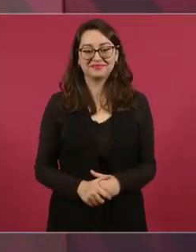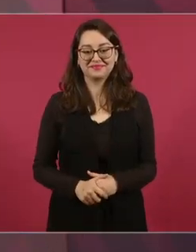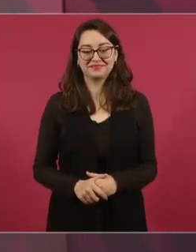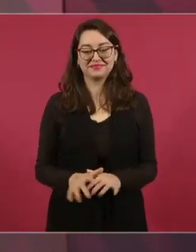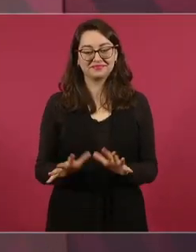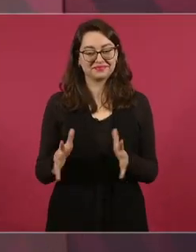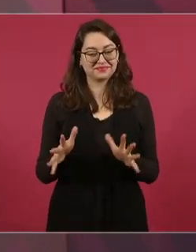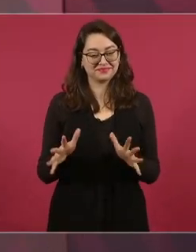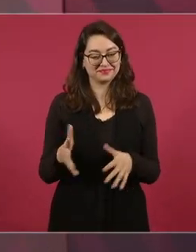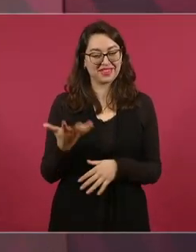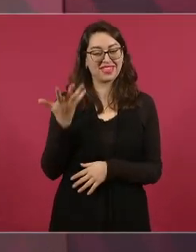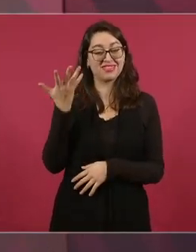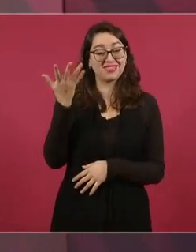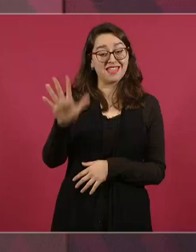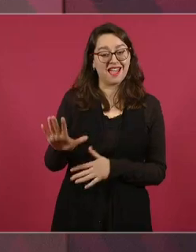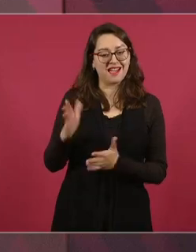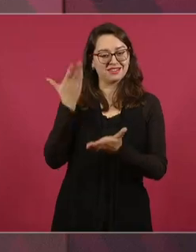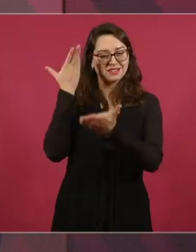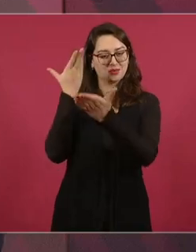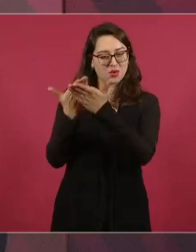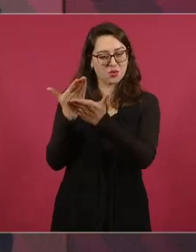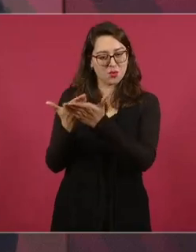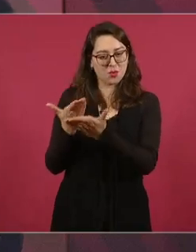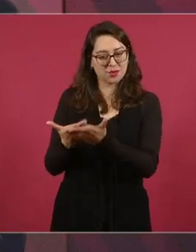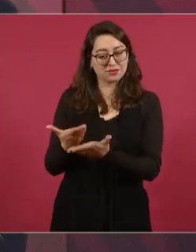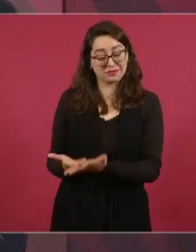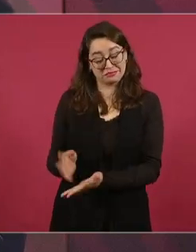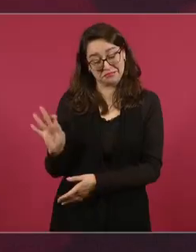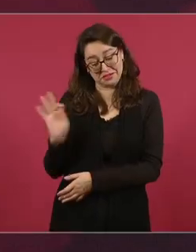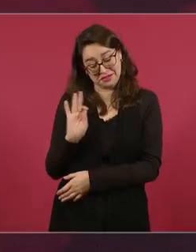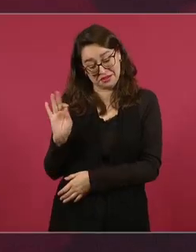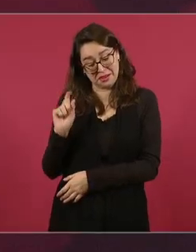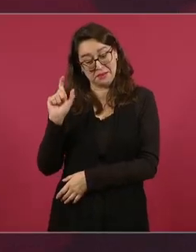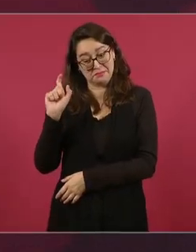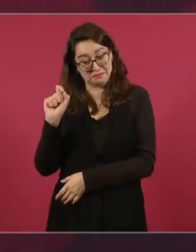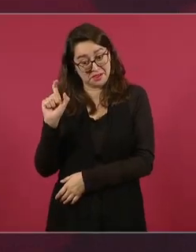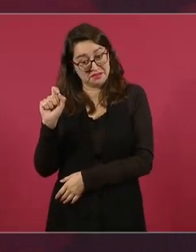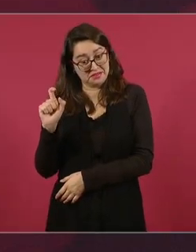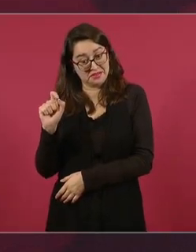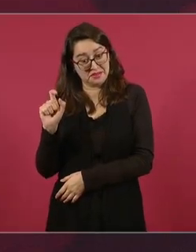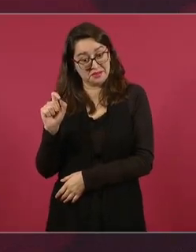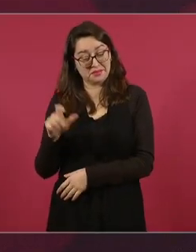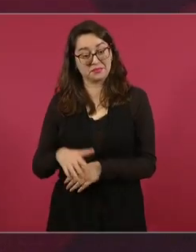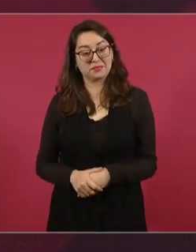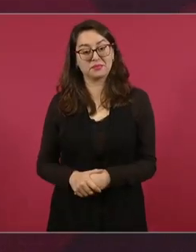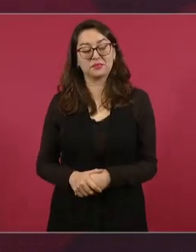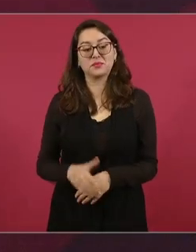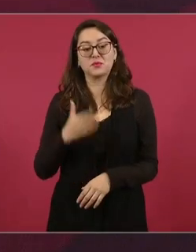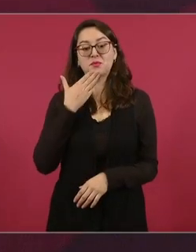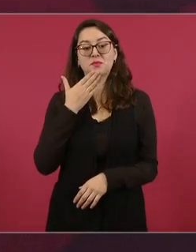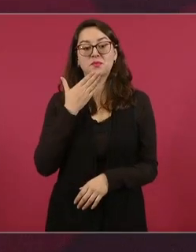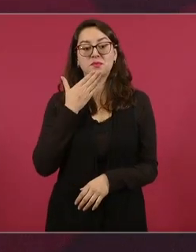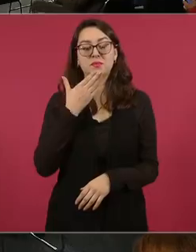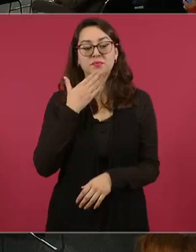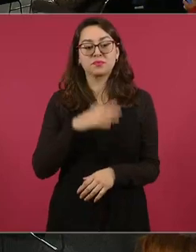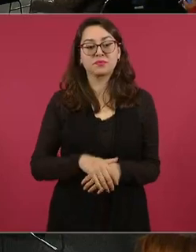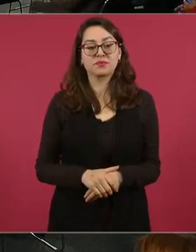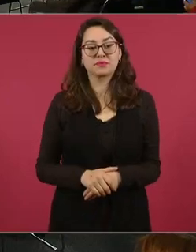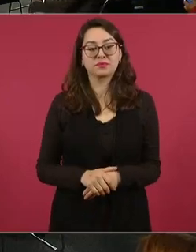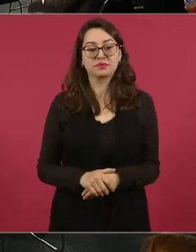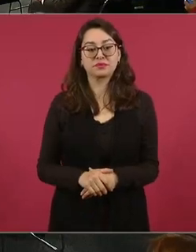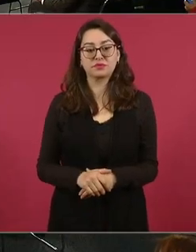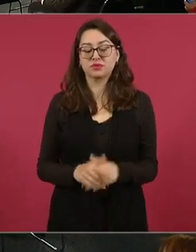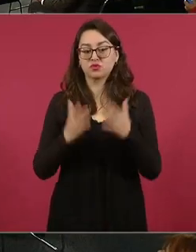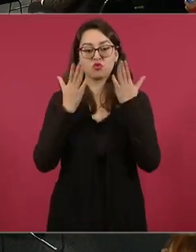Alrededor de 10, pero pueden ser 20. Muy bien, sin lista, sin lista.